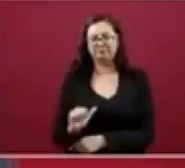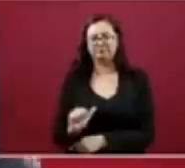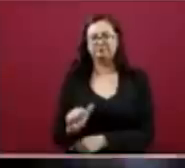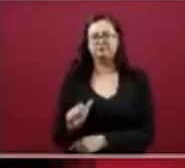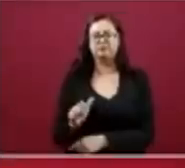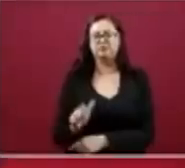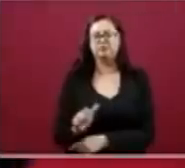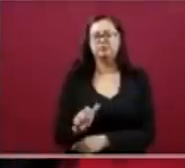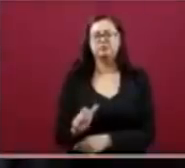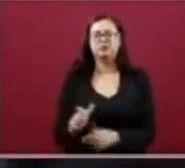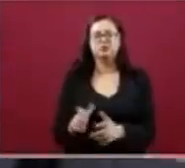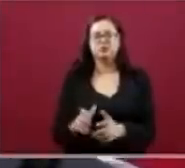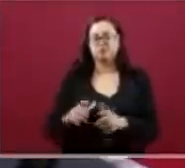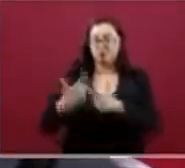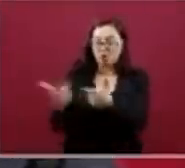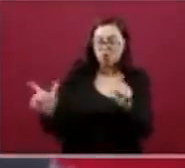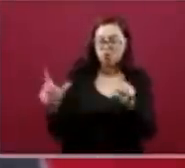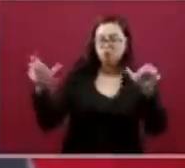alrededor de 4 millones.